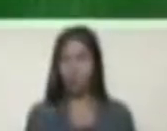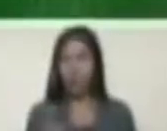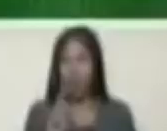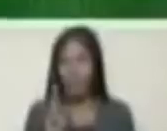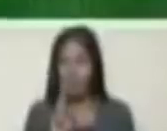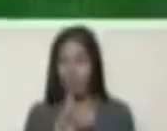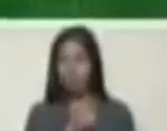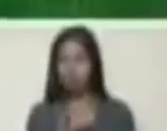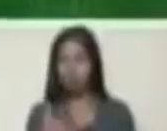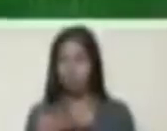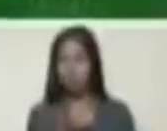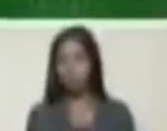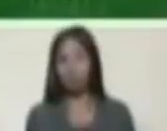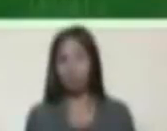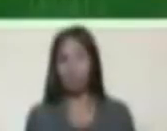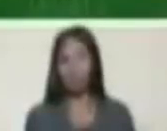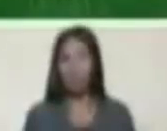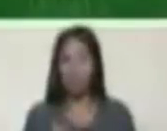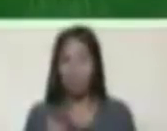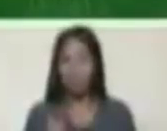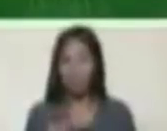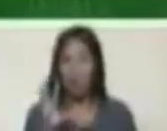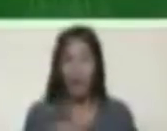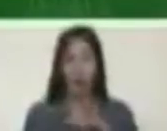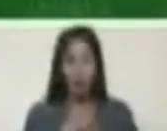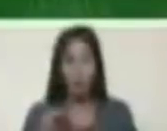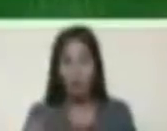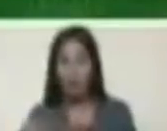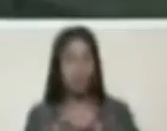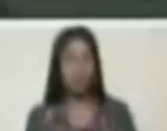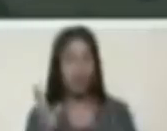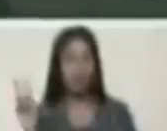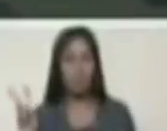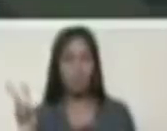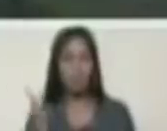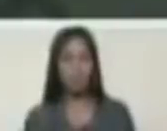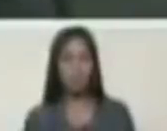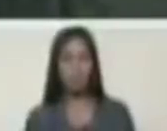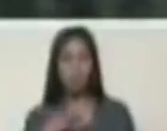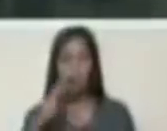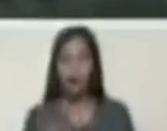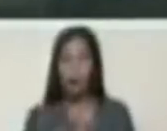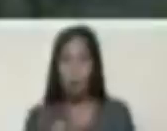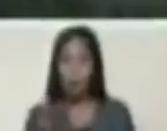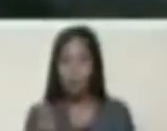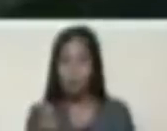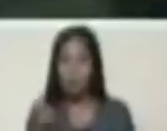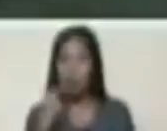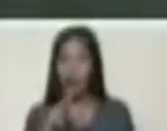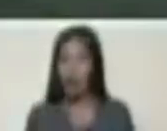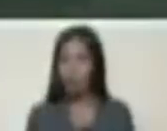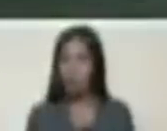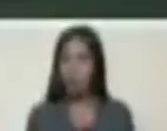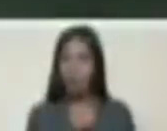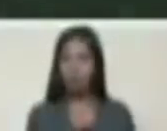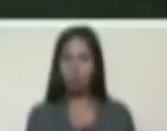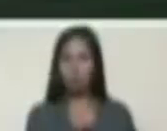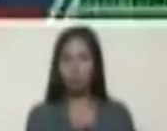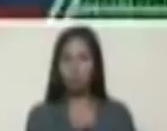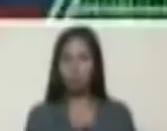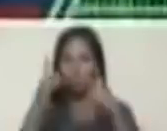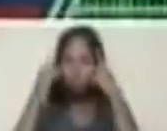inmediatamente, porque esto es para comprar la materia prima. Yo voy a aprobar este dinero, que con la